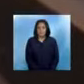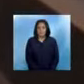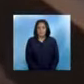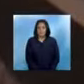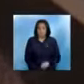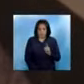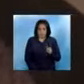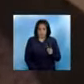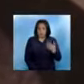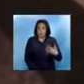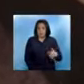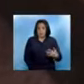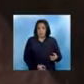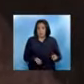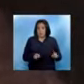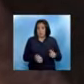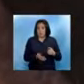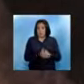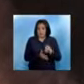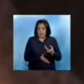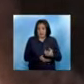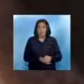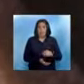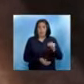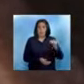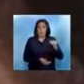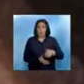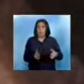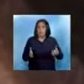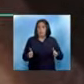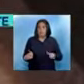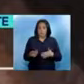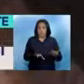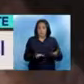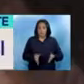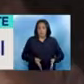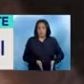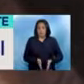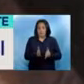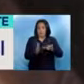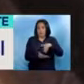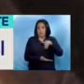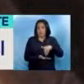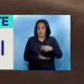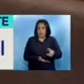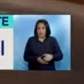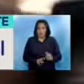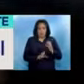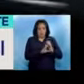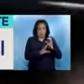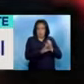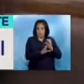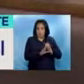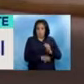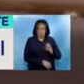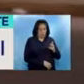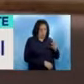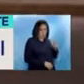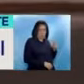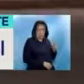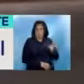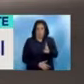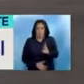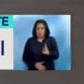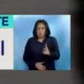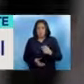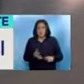Después de este incidente, un joven murió atropellado en la mañana en la carretera central. Según testigos, una combi que venía a toda velocidad